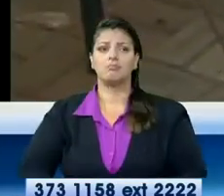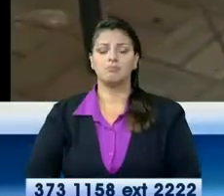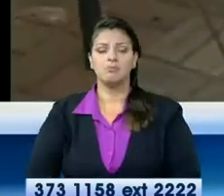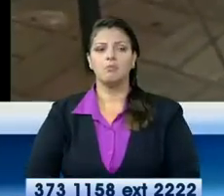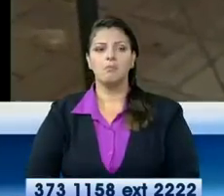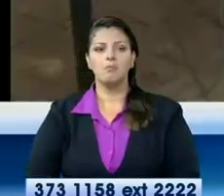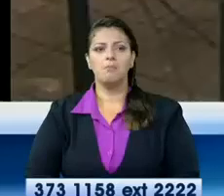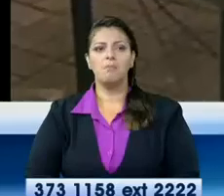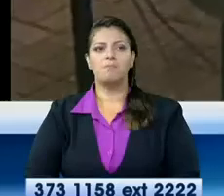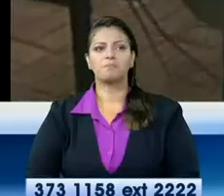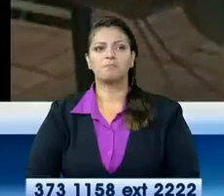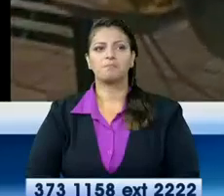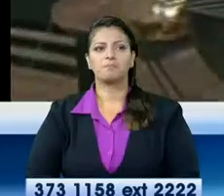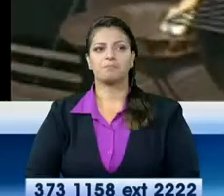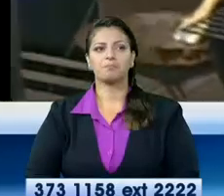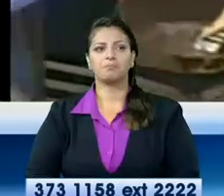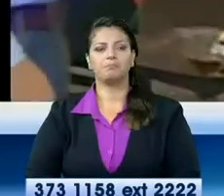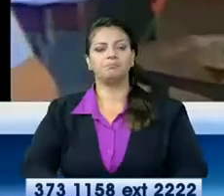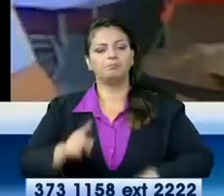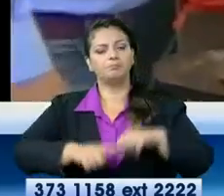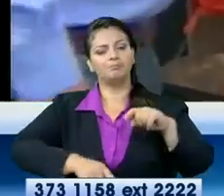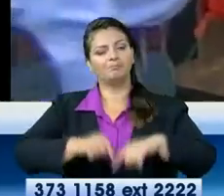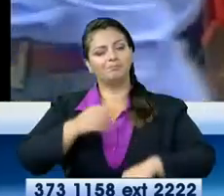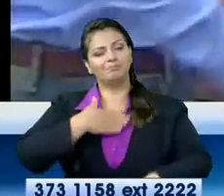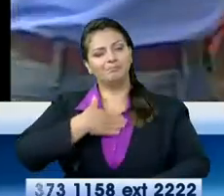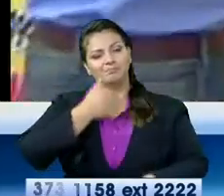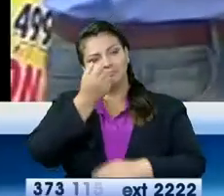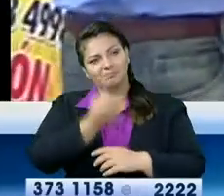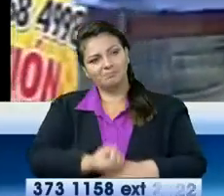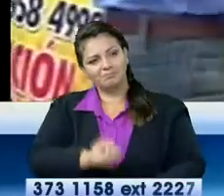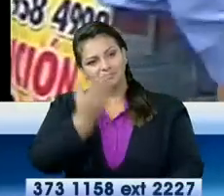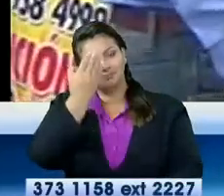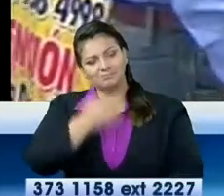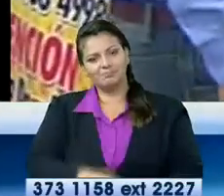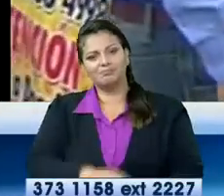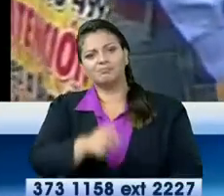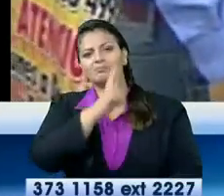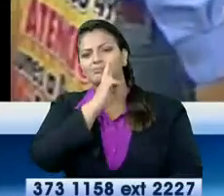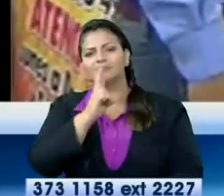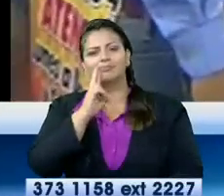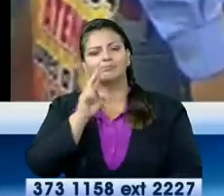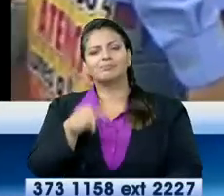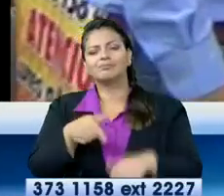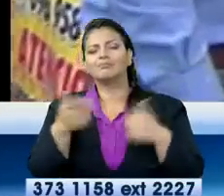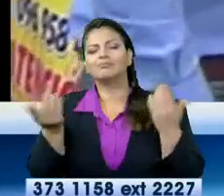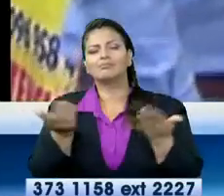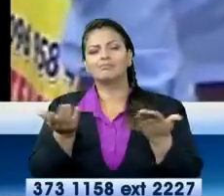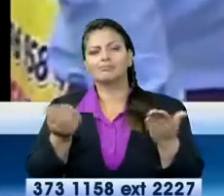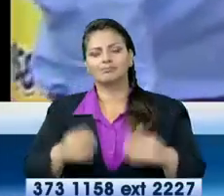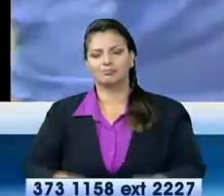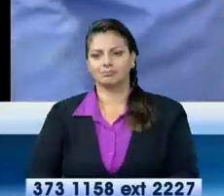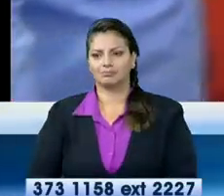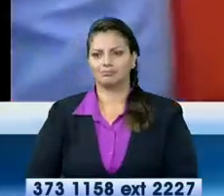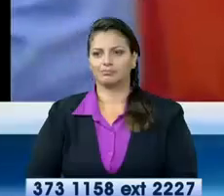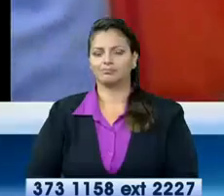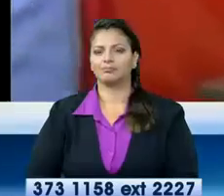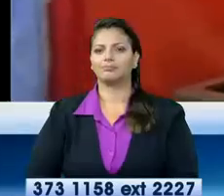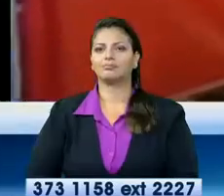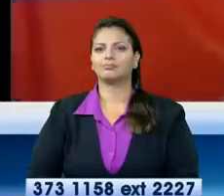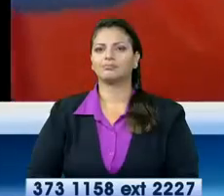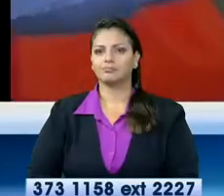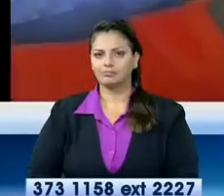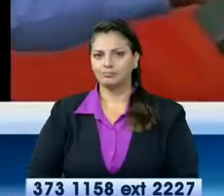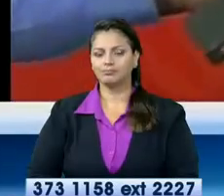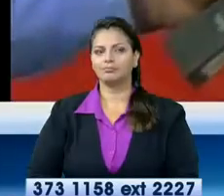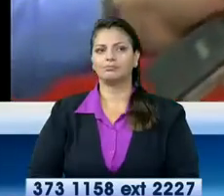todo va evolucionando, pues, ¿no? Amiga, ¿cómo está? Muy buenos días. ¿Dónde queda ubicado su local? Buenos días, estamos en la ciudad de La Loja Almendros, Manzana